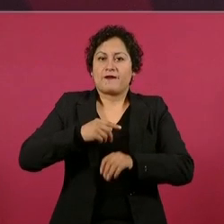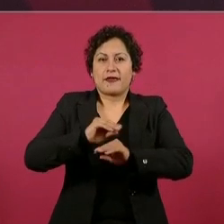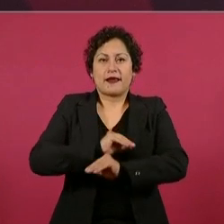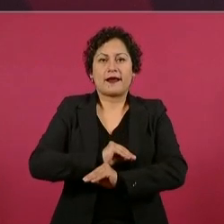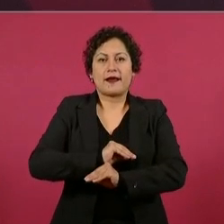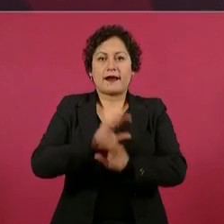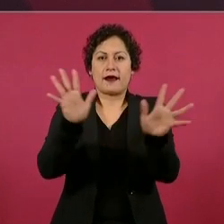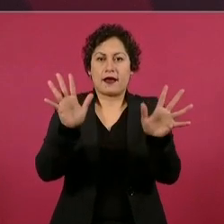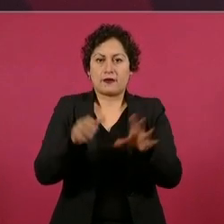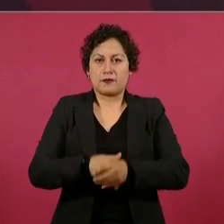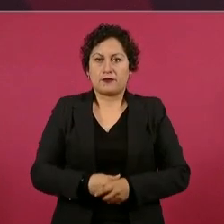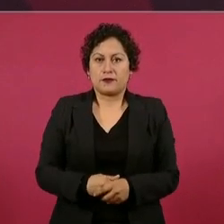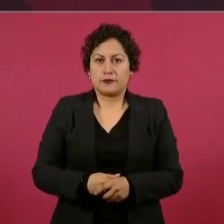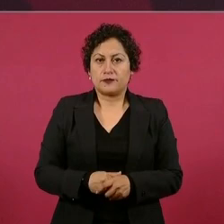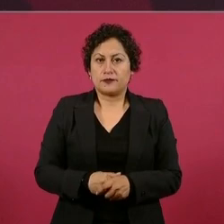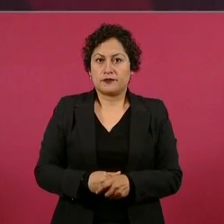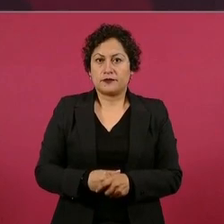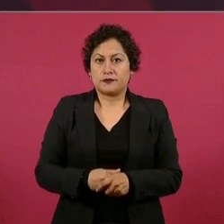Todo.